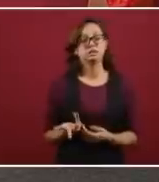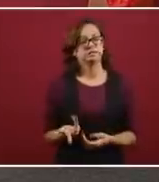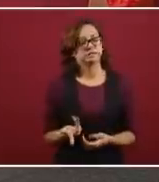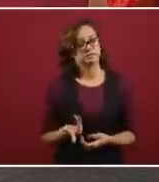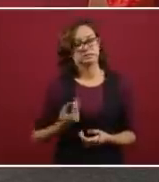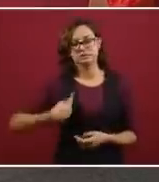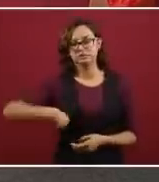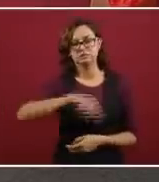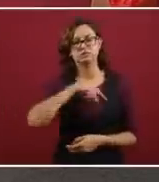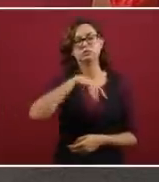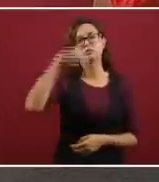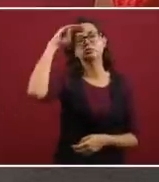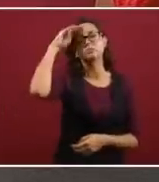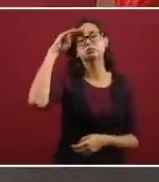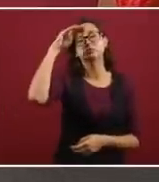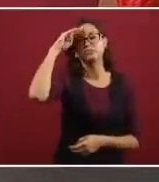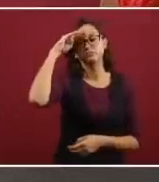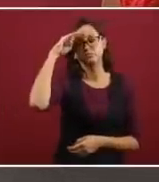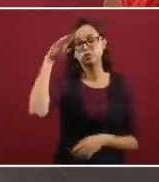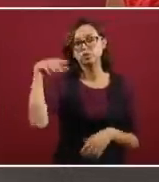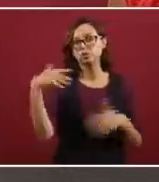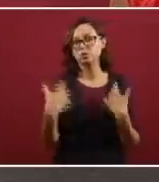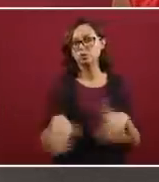que fue